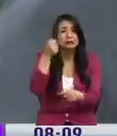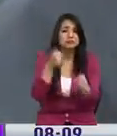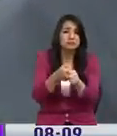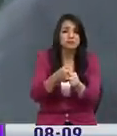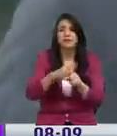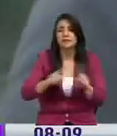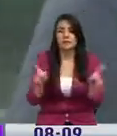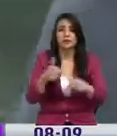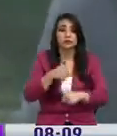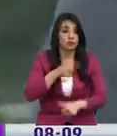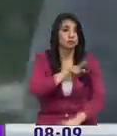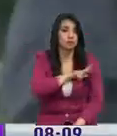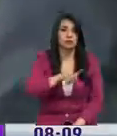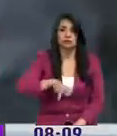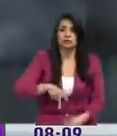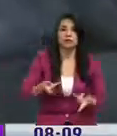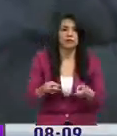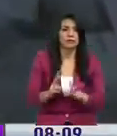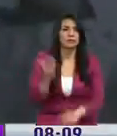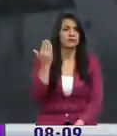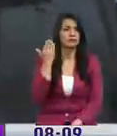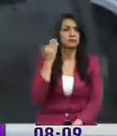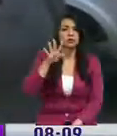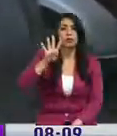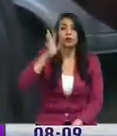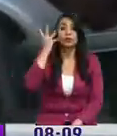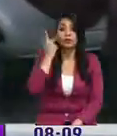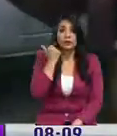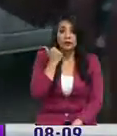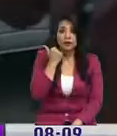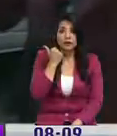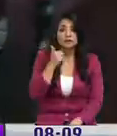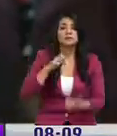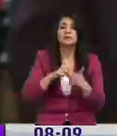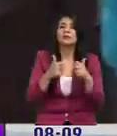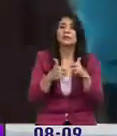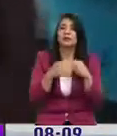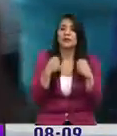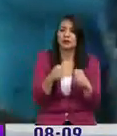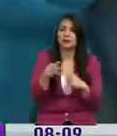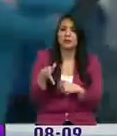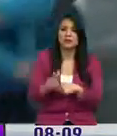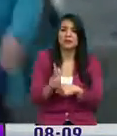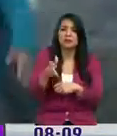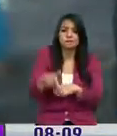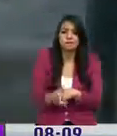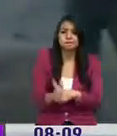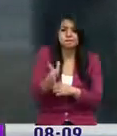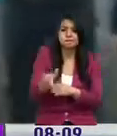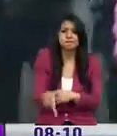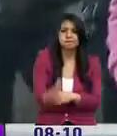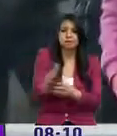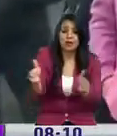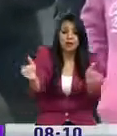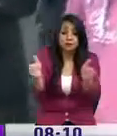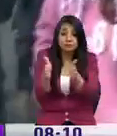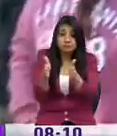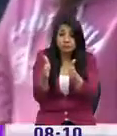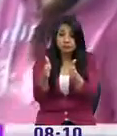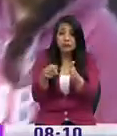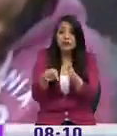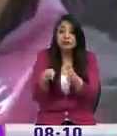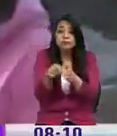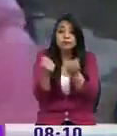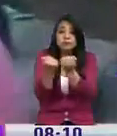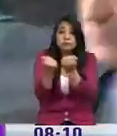vecinos a yo personalmente tuve hace cuatro días como un inconveniente muy grave es un camino muy angosto que da a